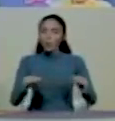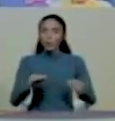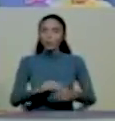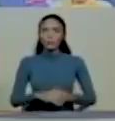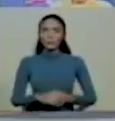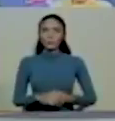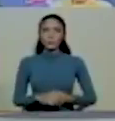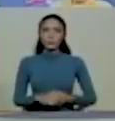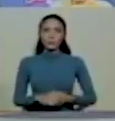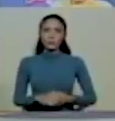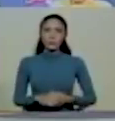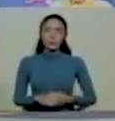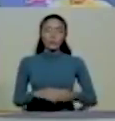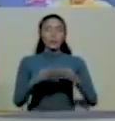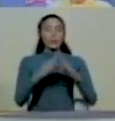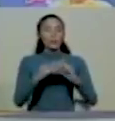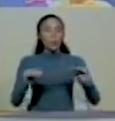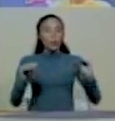tenga acceso